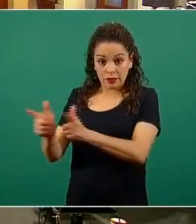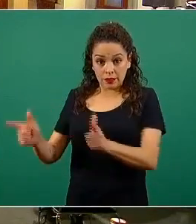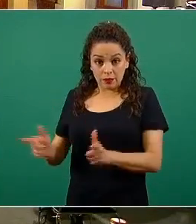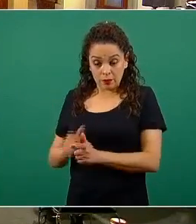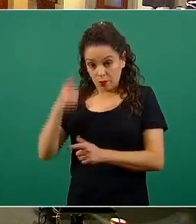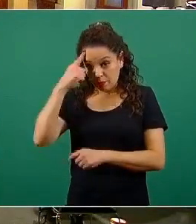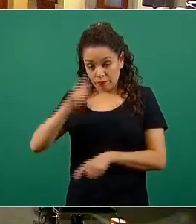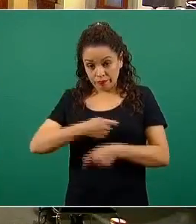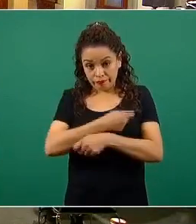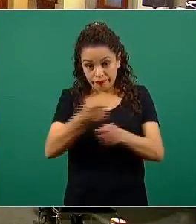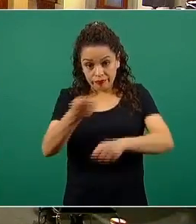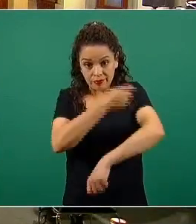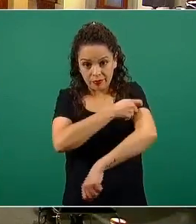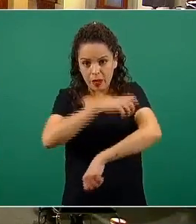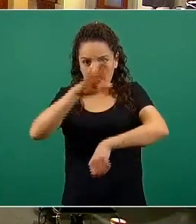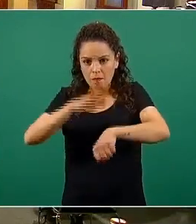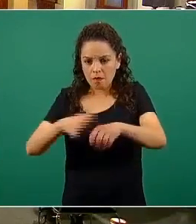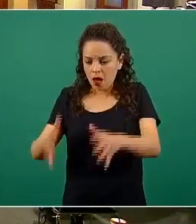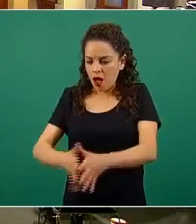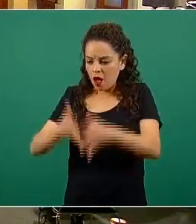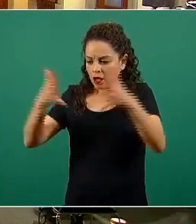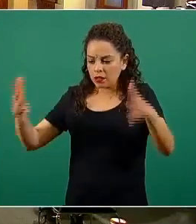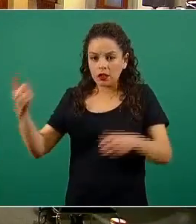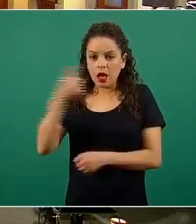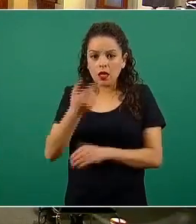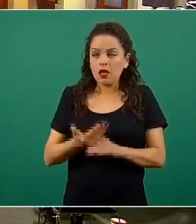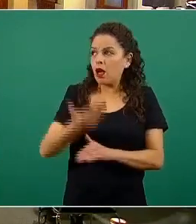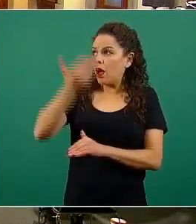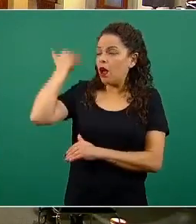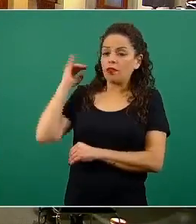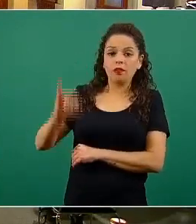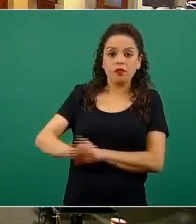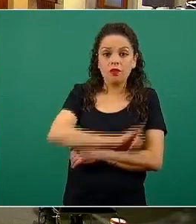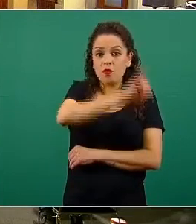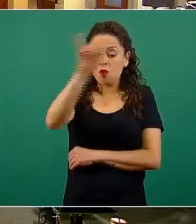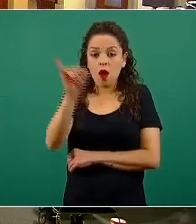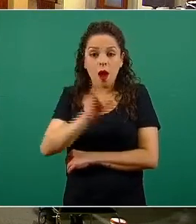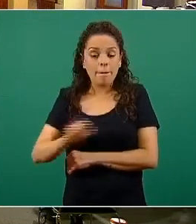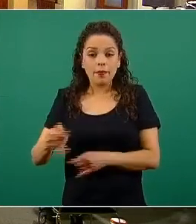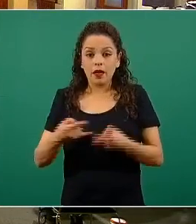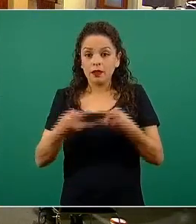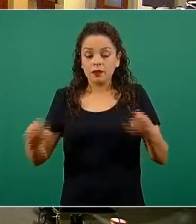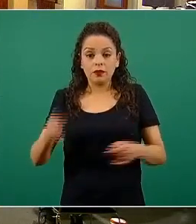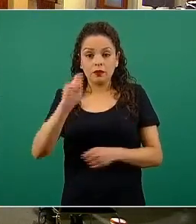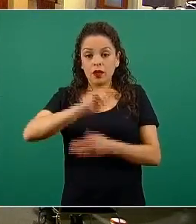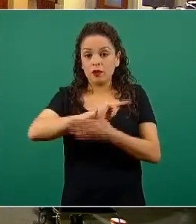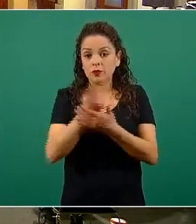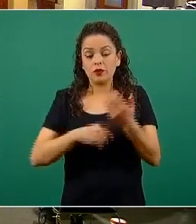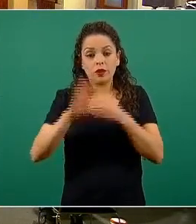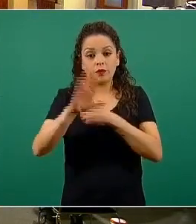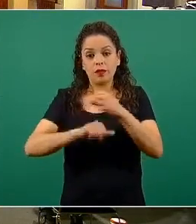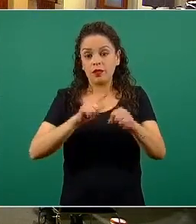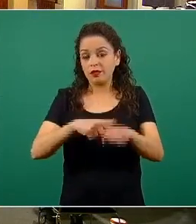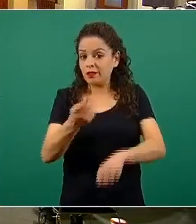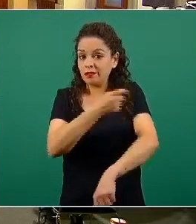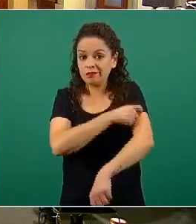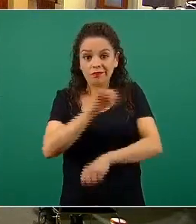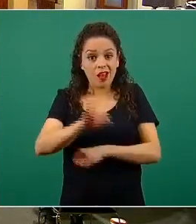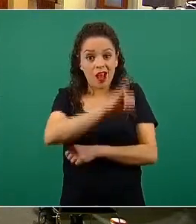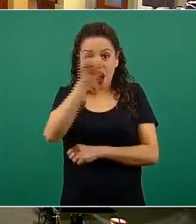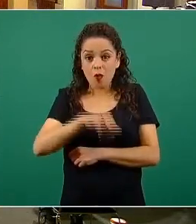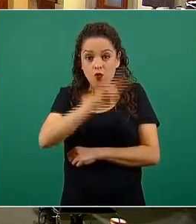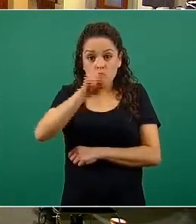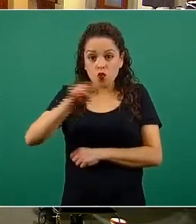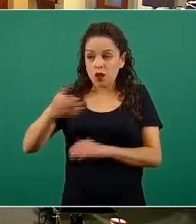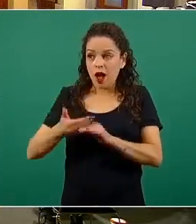amplio de lo que históricamente pudiera haber tenido de vacunación un Programa Nacional de Vacunación. Las